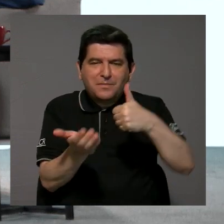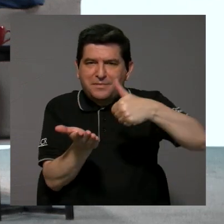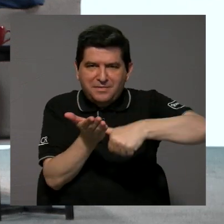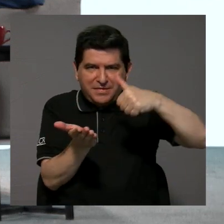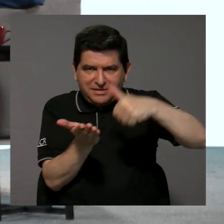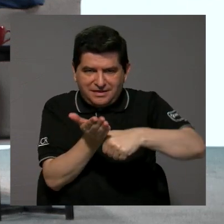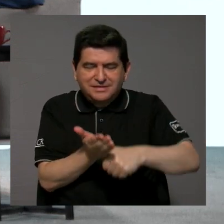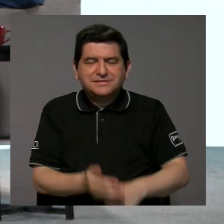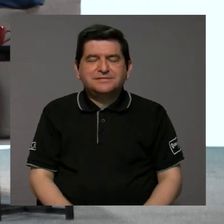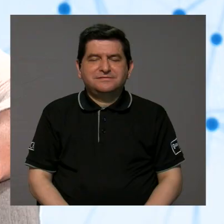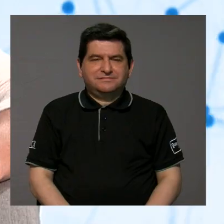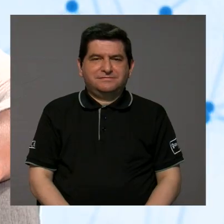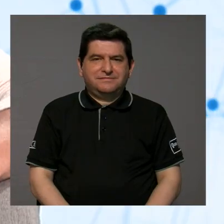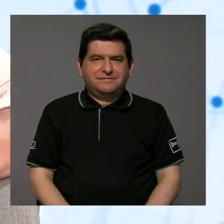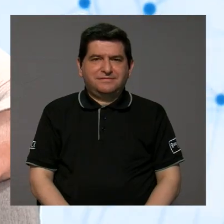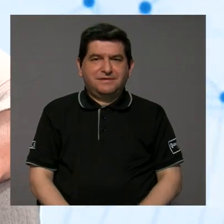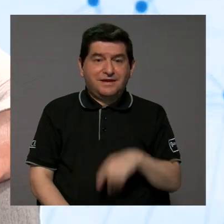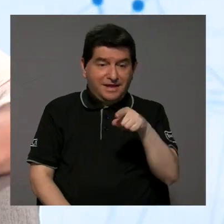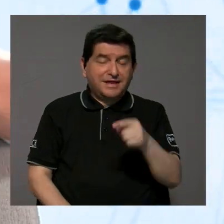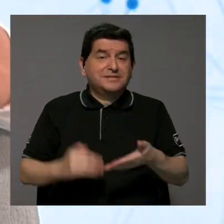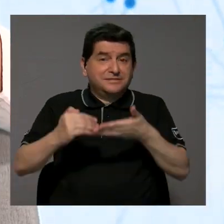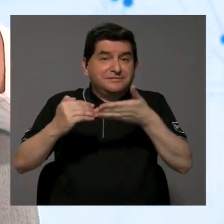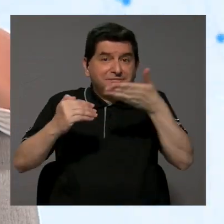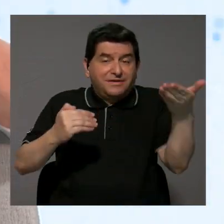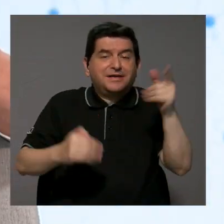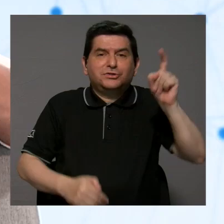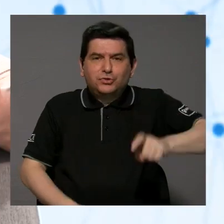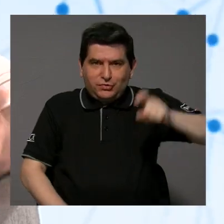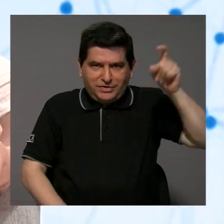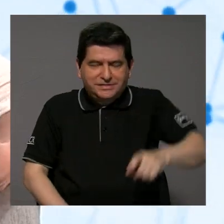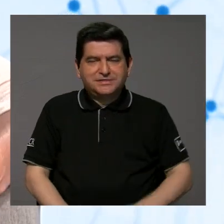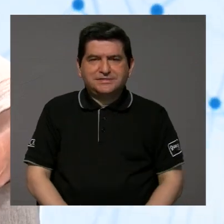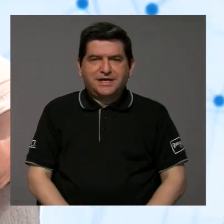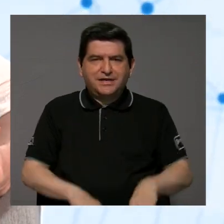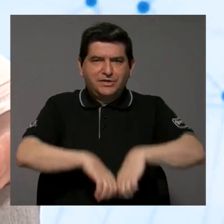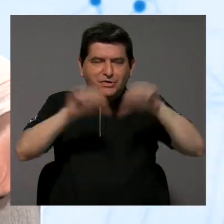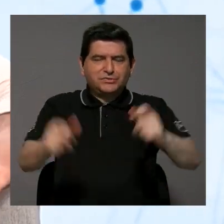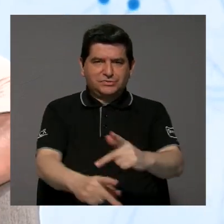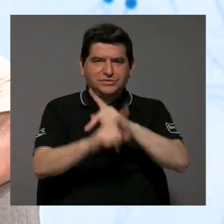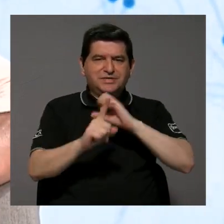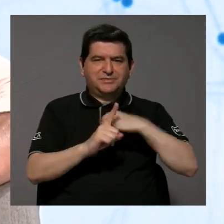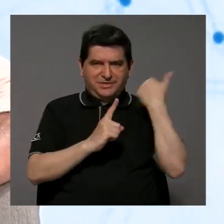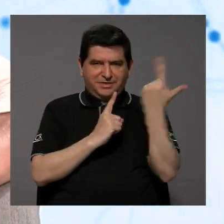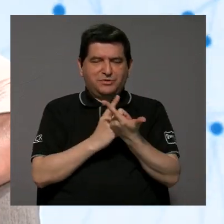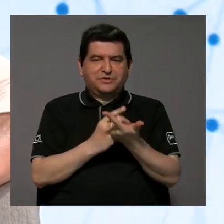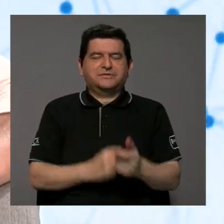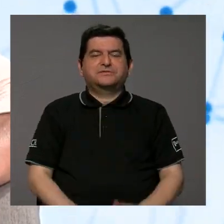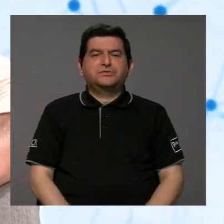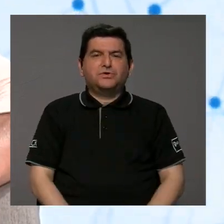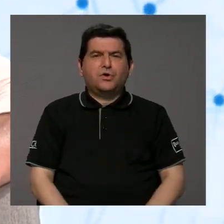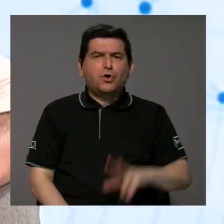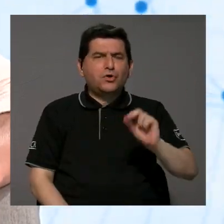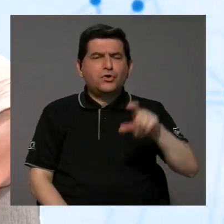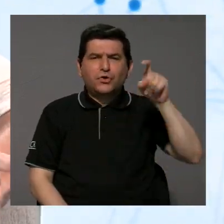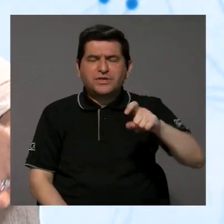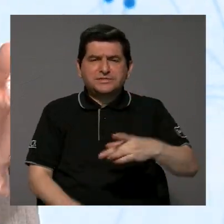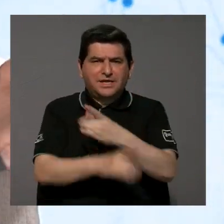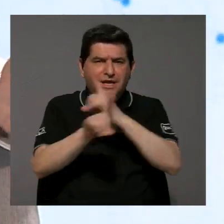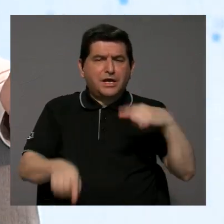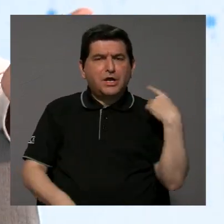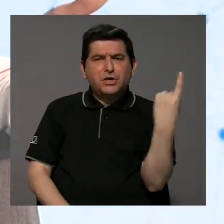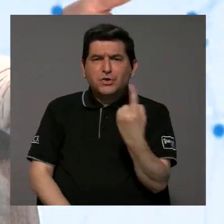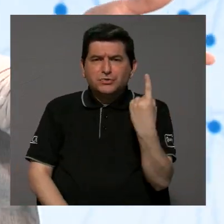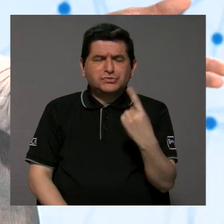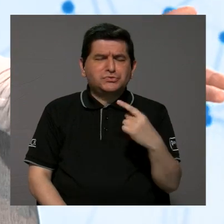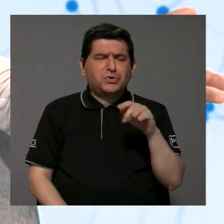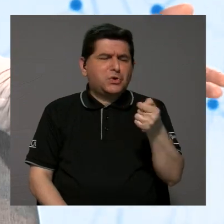electoral en democracia es un factor necesario para tener sistemas de protección social. Y no se necesita